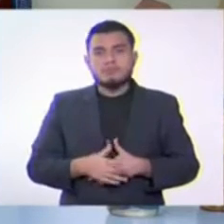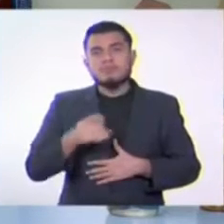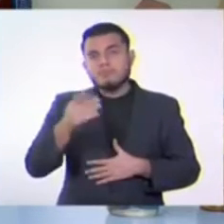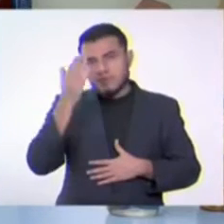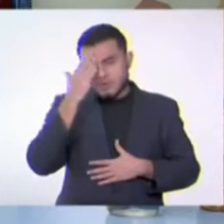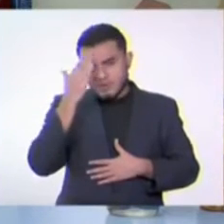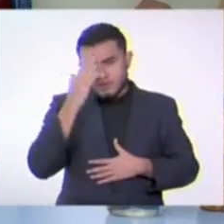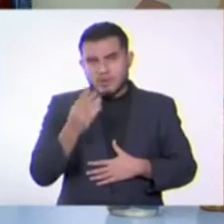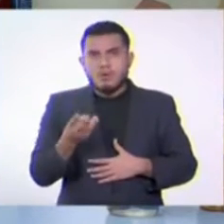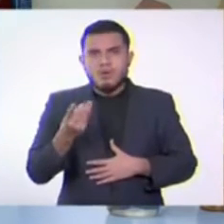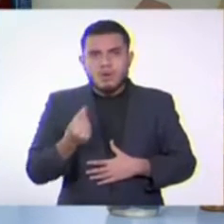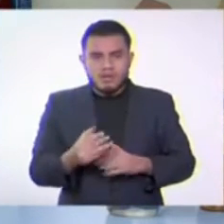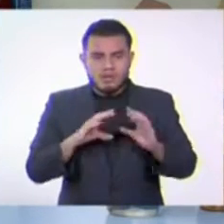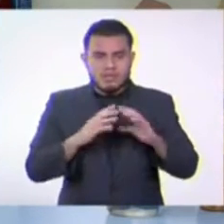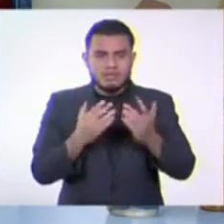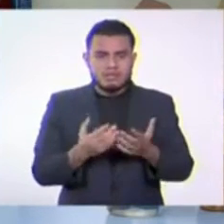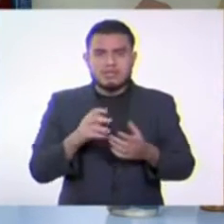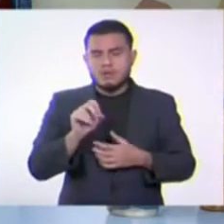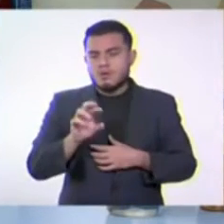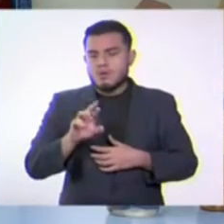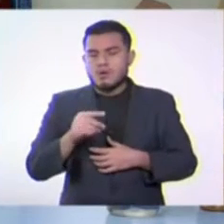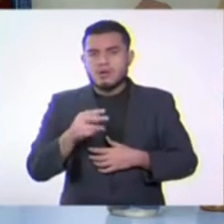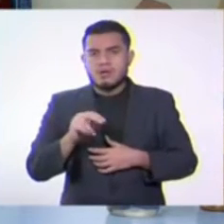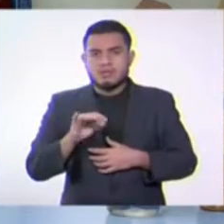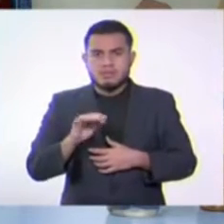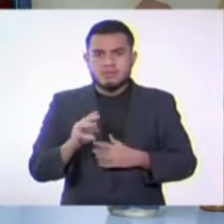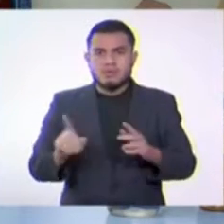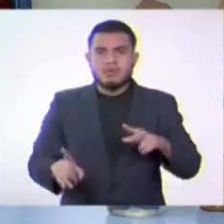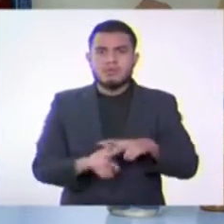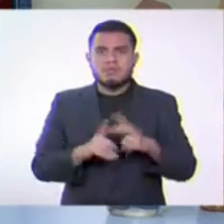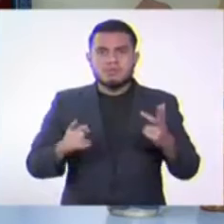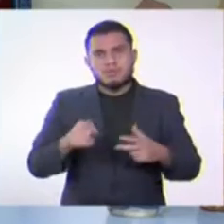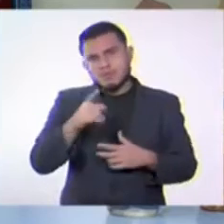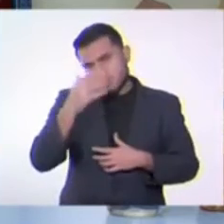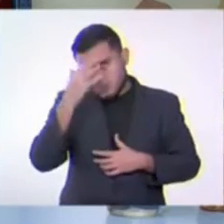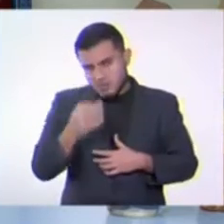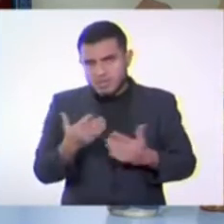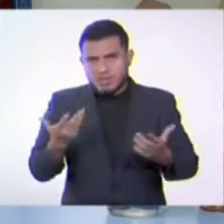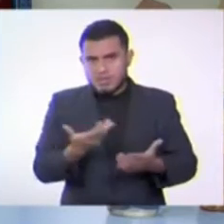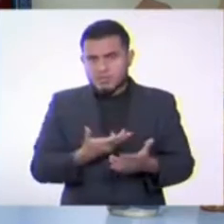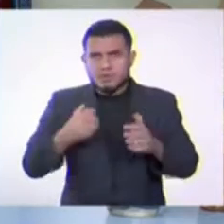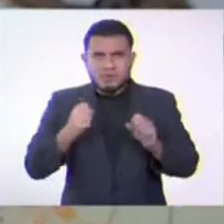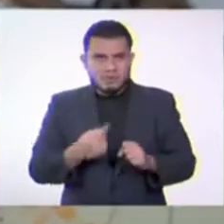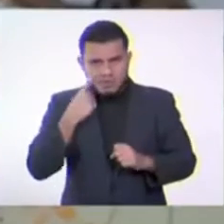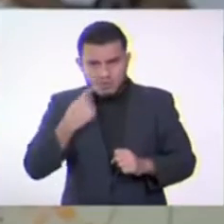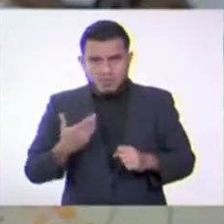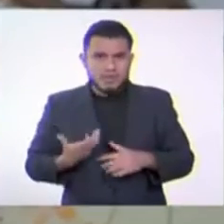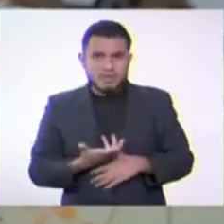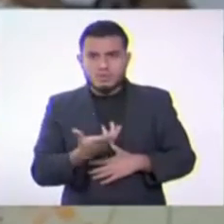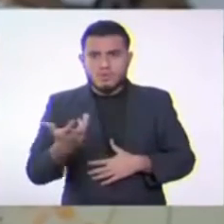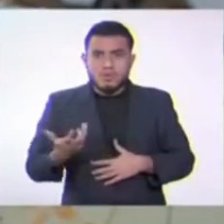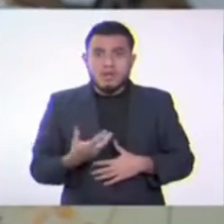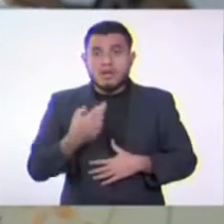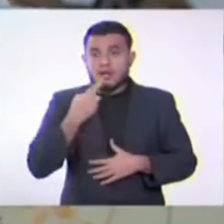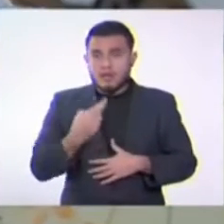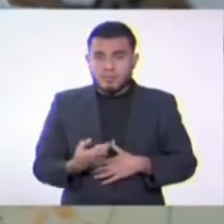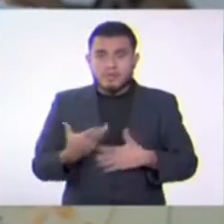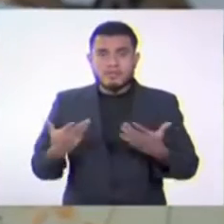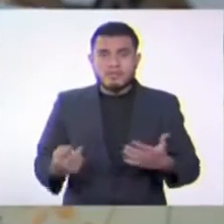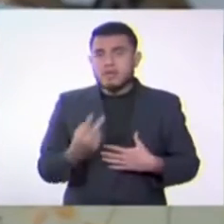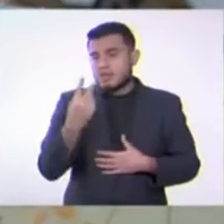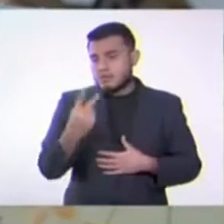cuántas especies de organismos existen? ¿Acaso crees que las podemos ver todas? La respuesta a